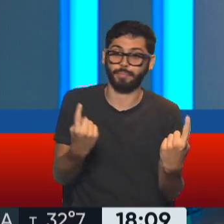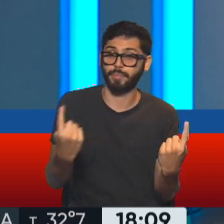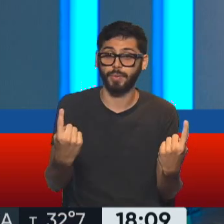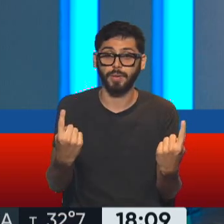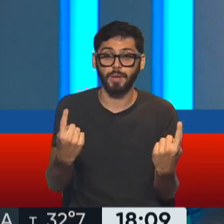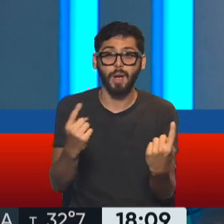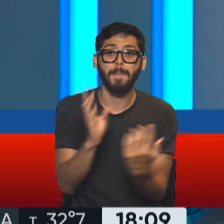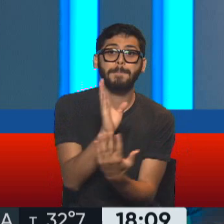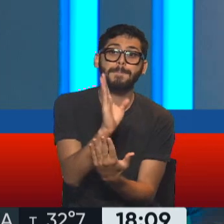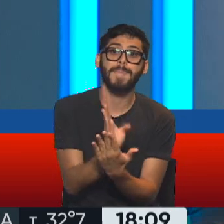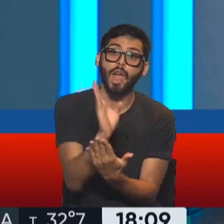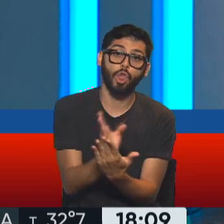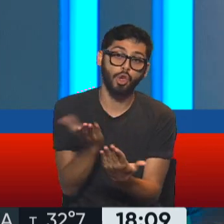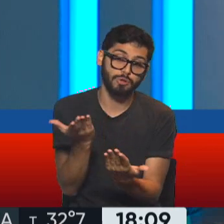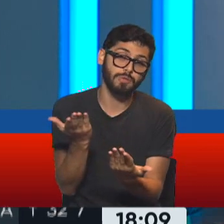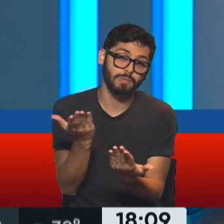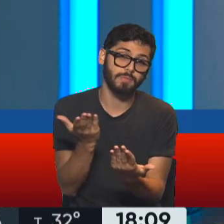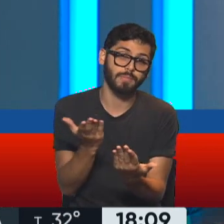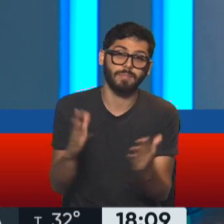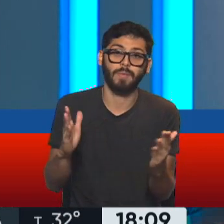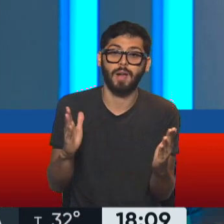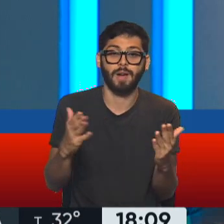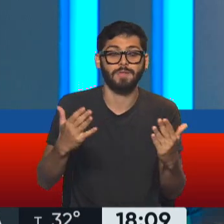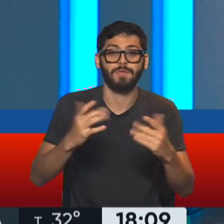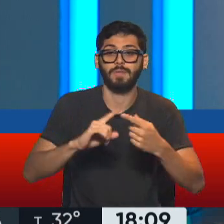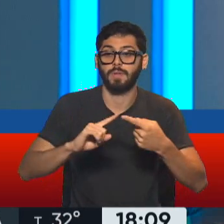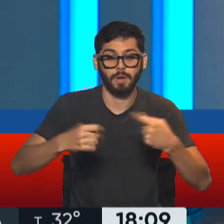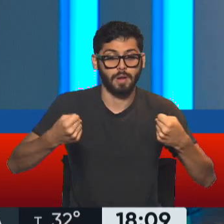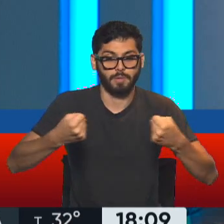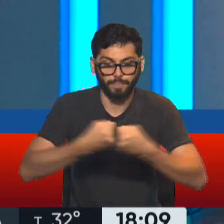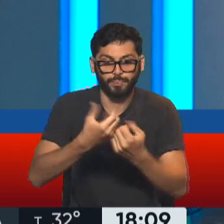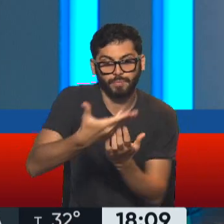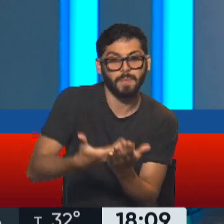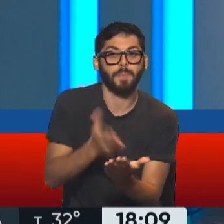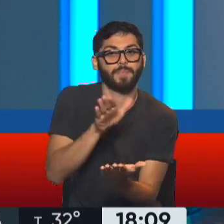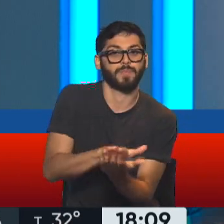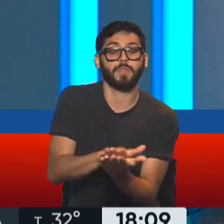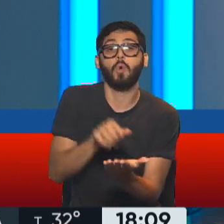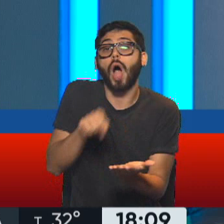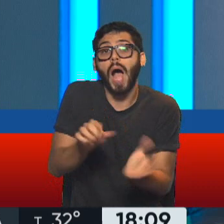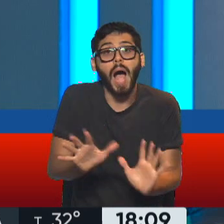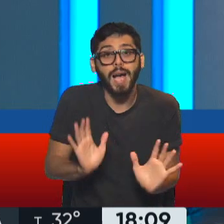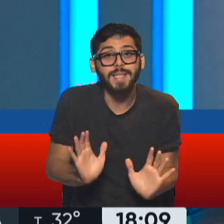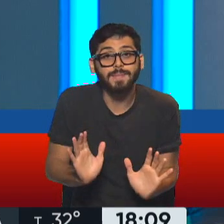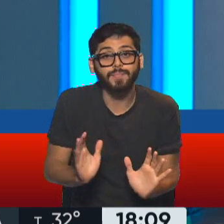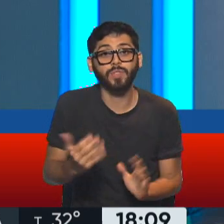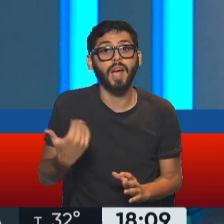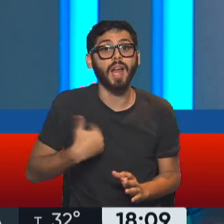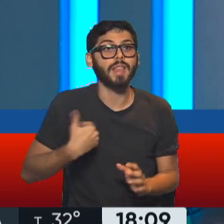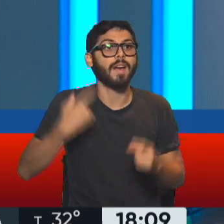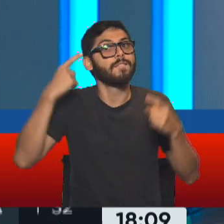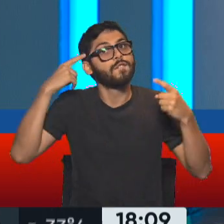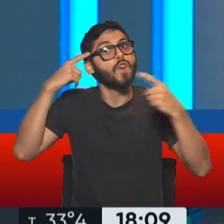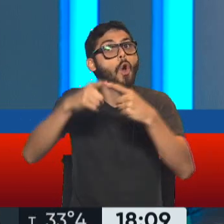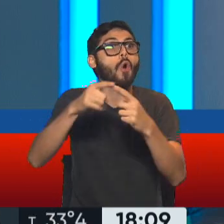se encuentra algún punto en el medio en el que se encuentran y se llega al acuerdo. Bueno, esto fue la situación. Argentina no logra todo lo que pretendía